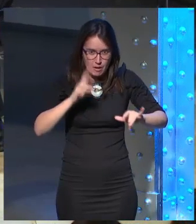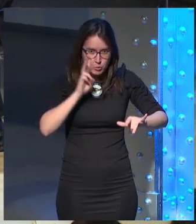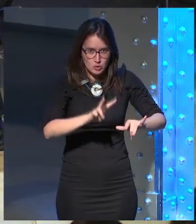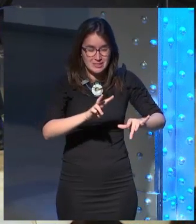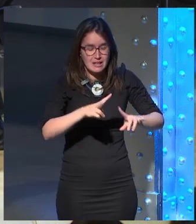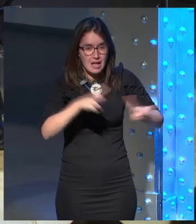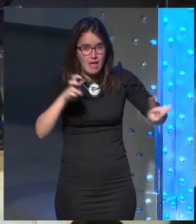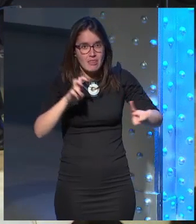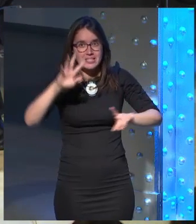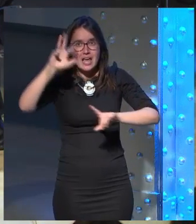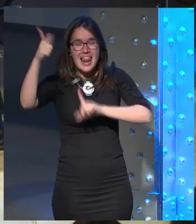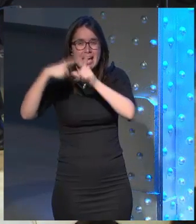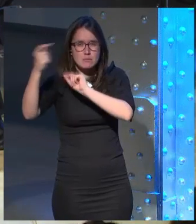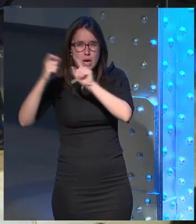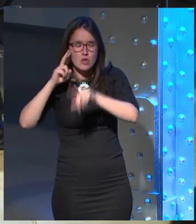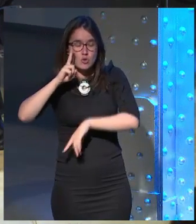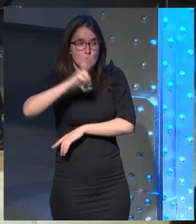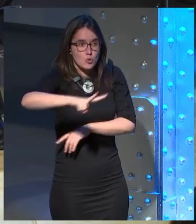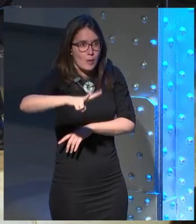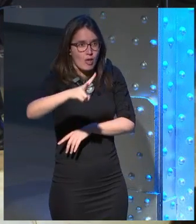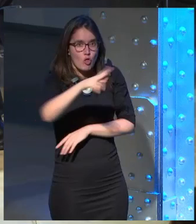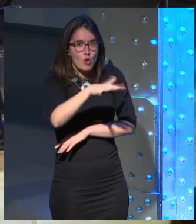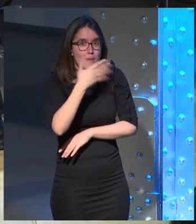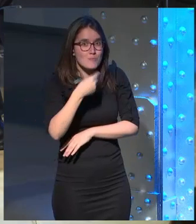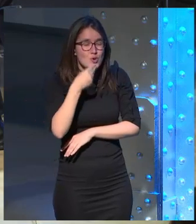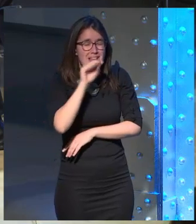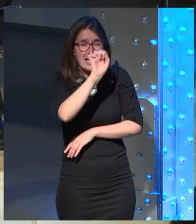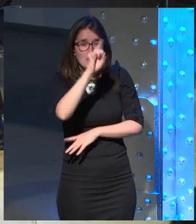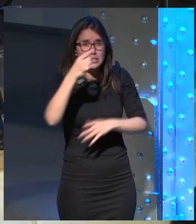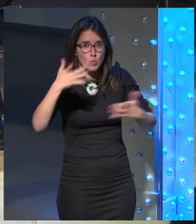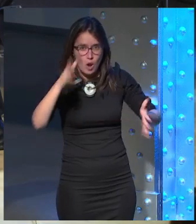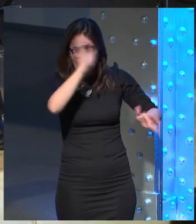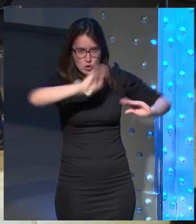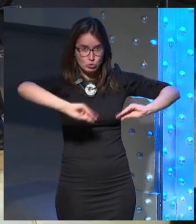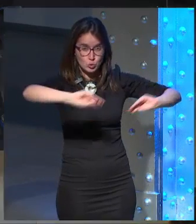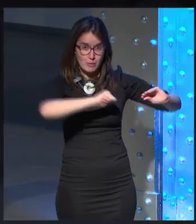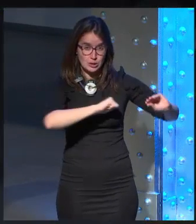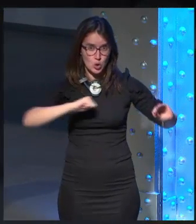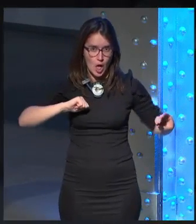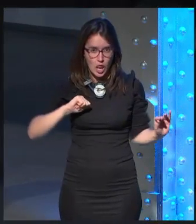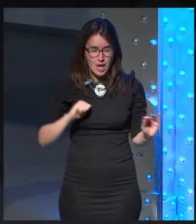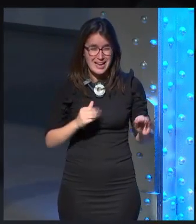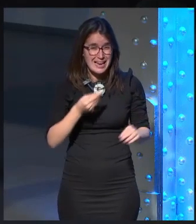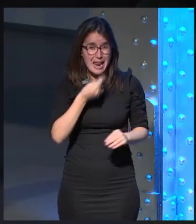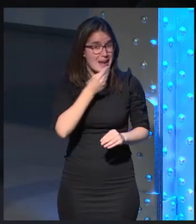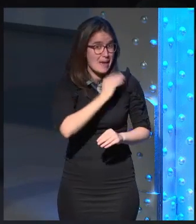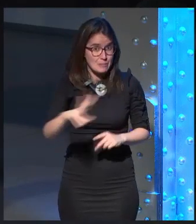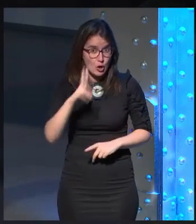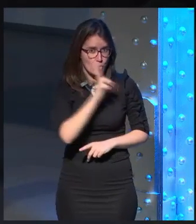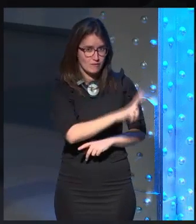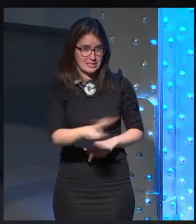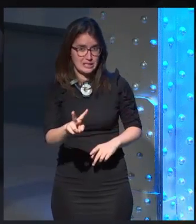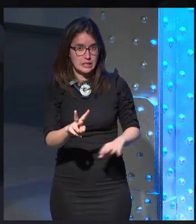la Tierra más bello, según su opinión? The best view? ¿La mejor vista, te